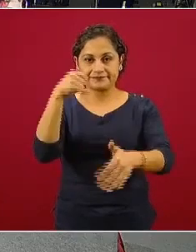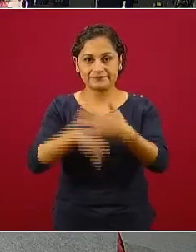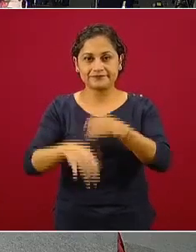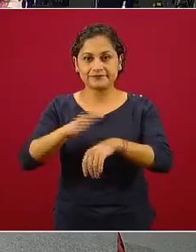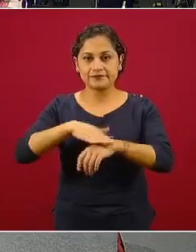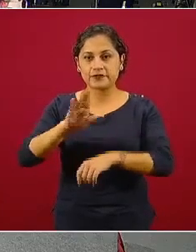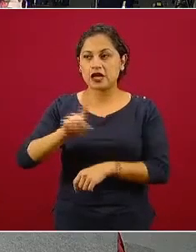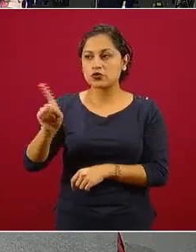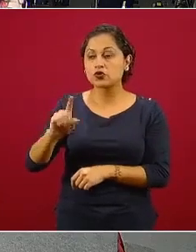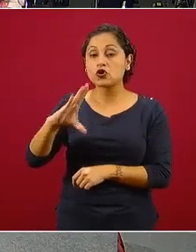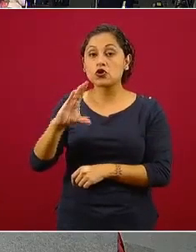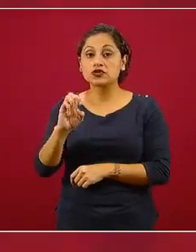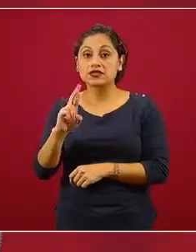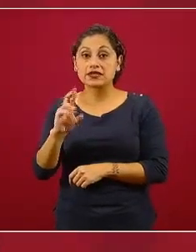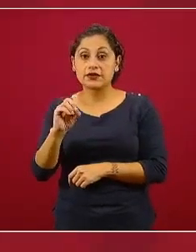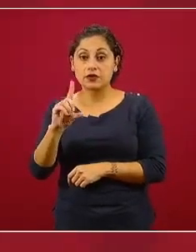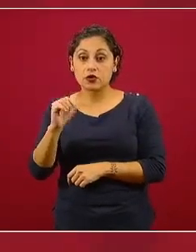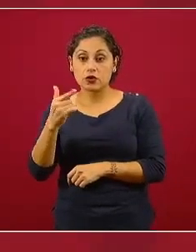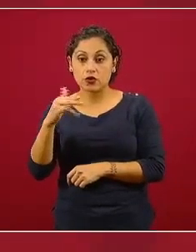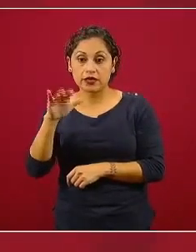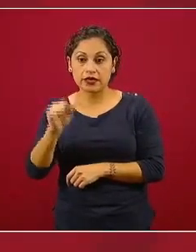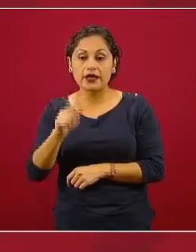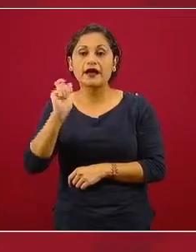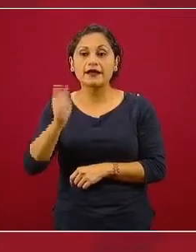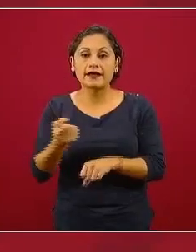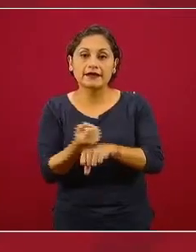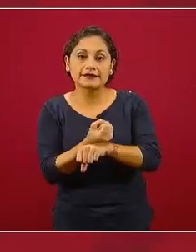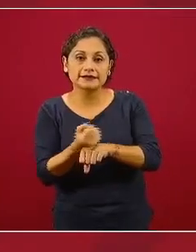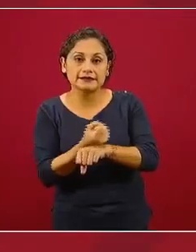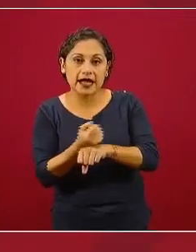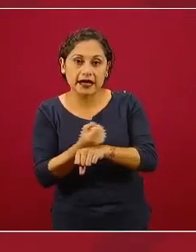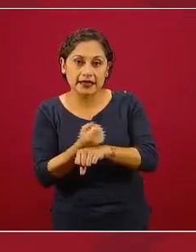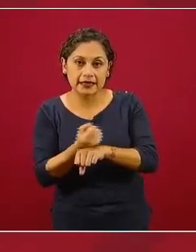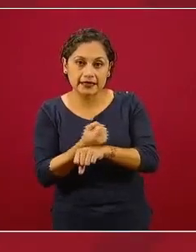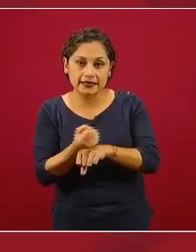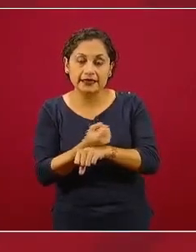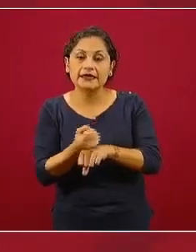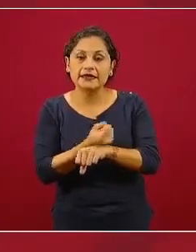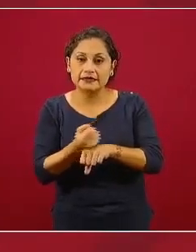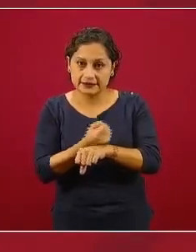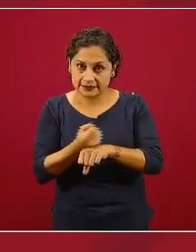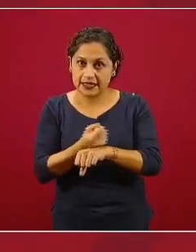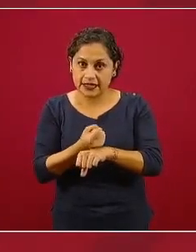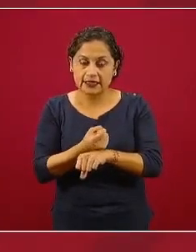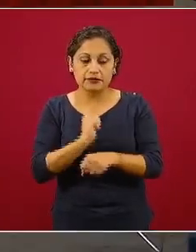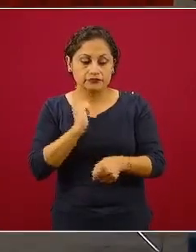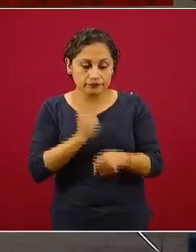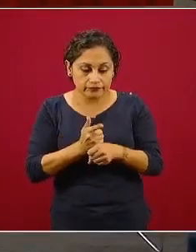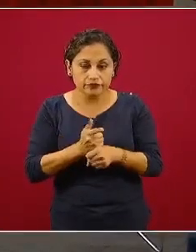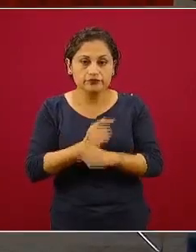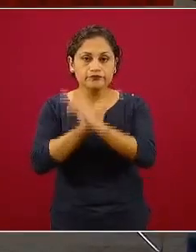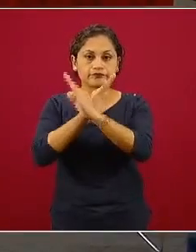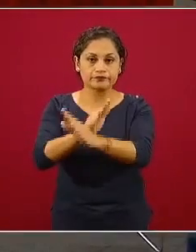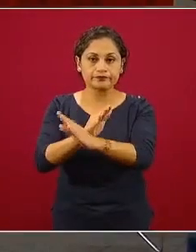las serológicas es lo que no es PCR, es lo que es sangre y es detección